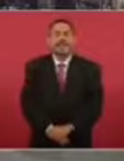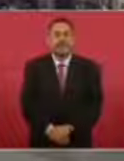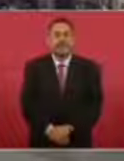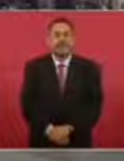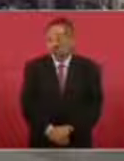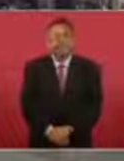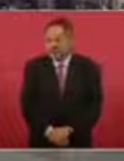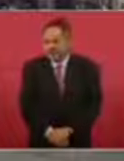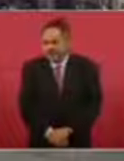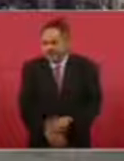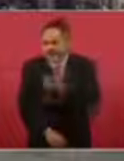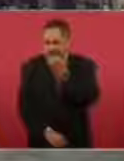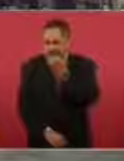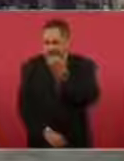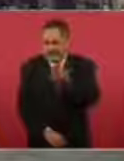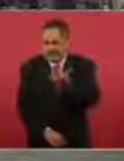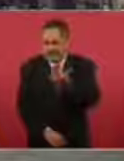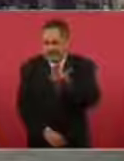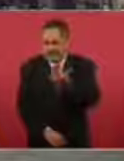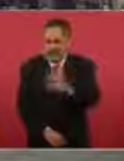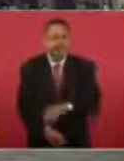¿Cómo?